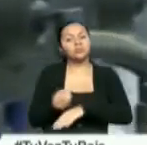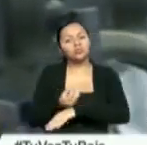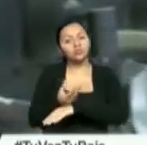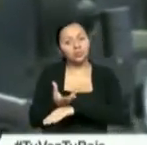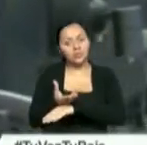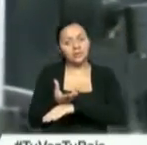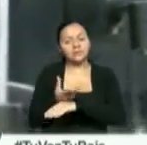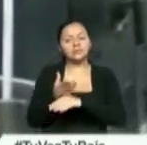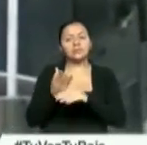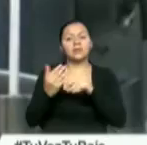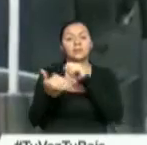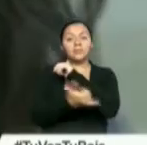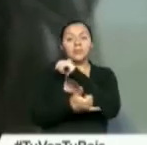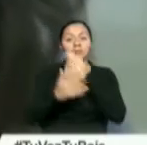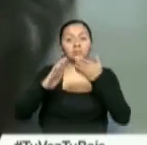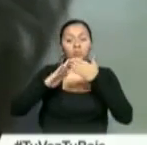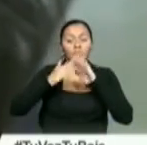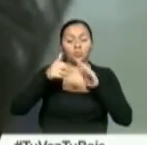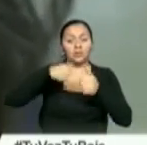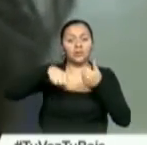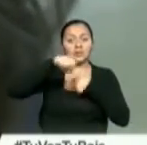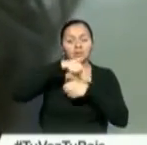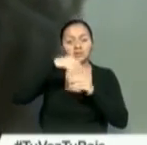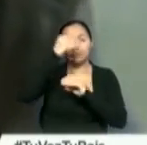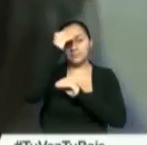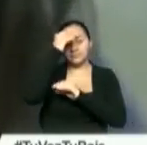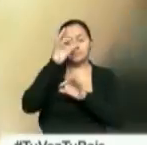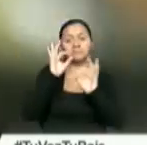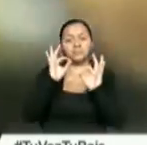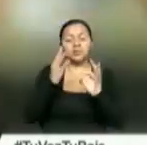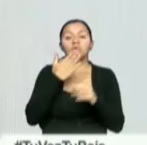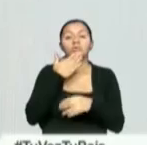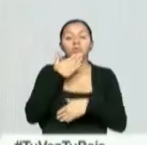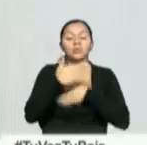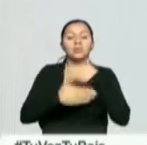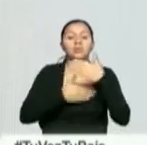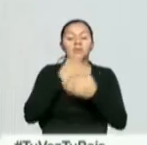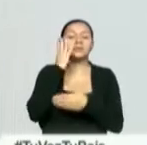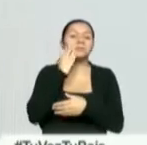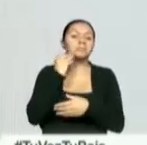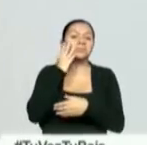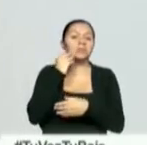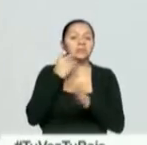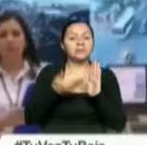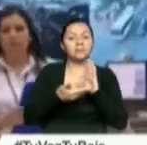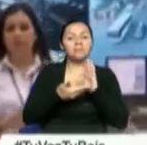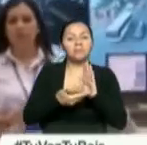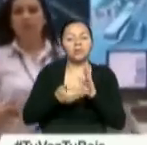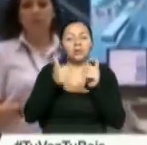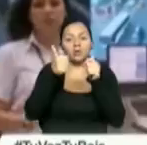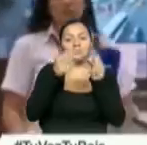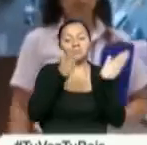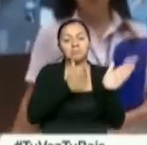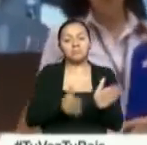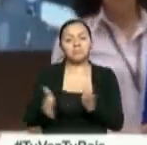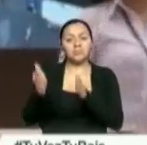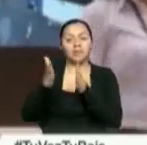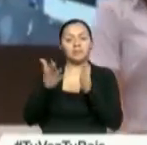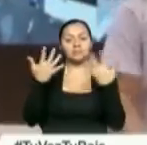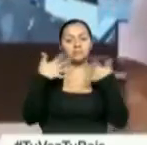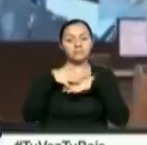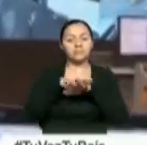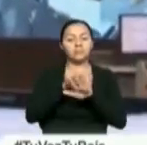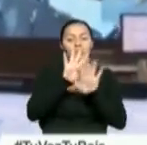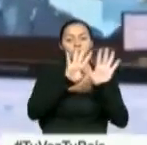naciones de la comunidad andina que repliquen en sus territorios la amplia experiencia y el modelo de gestión del servicio integrado de seguridad